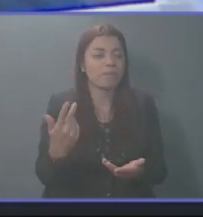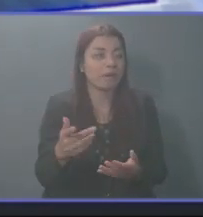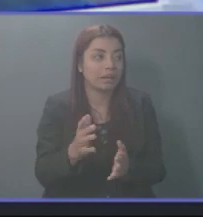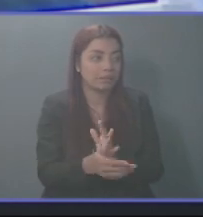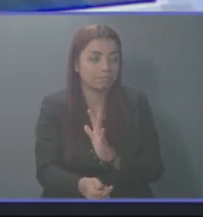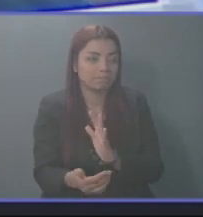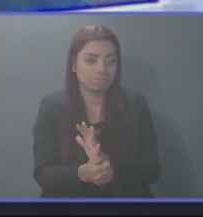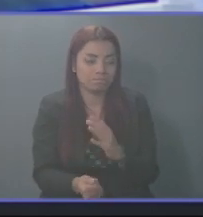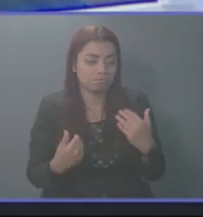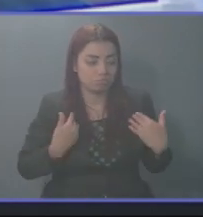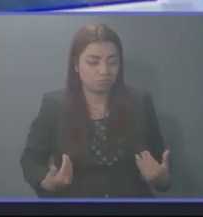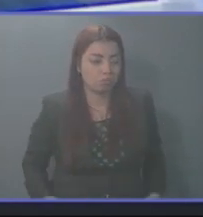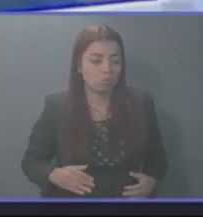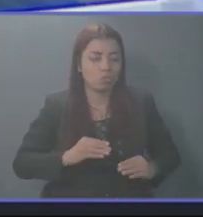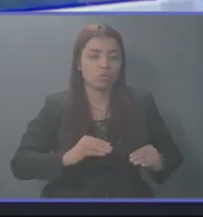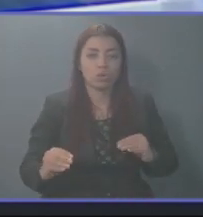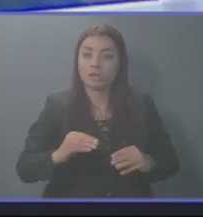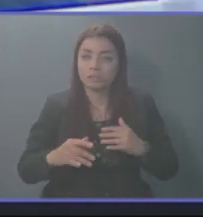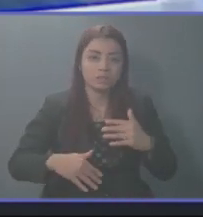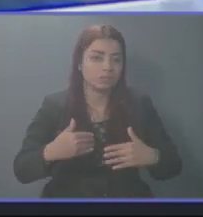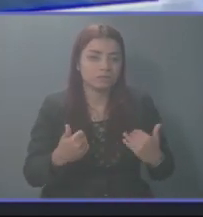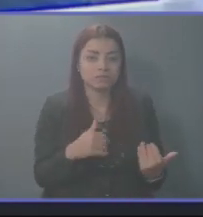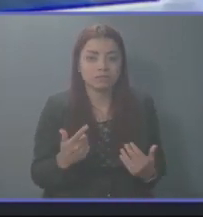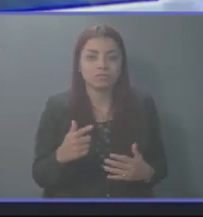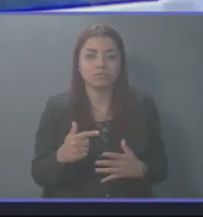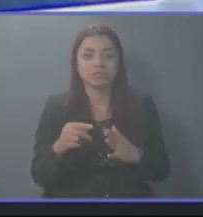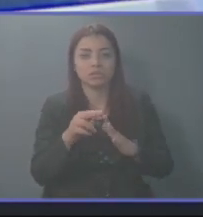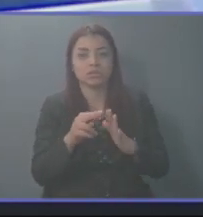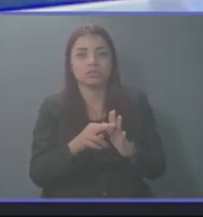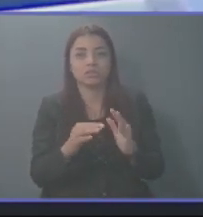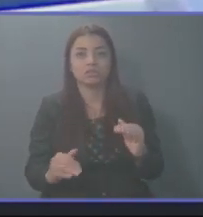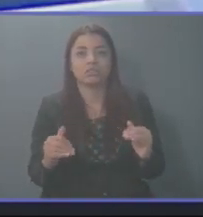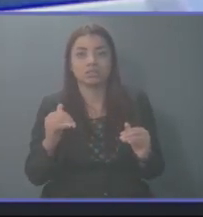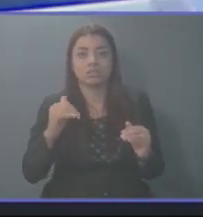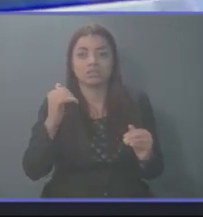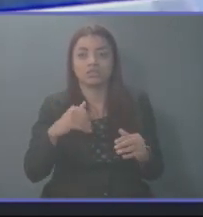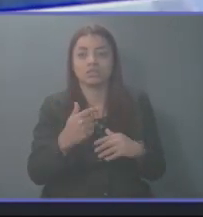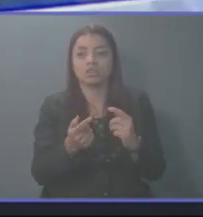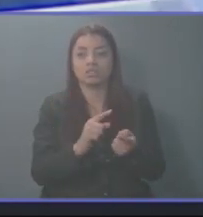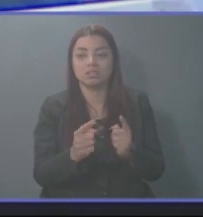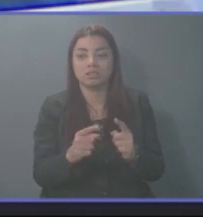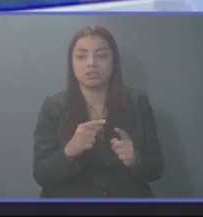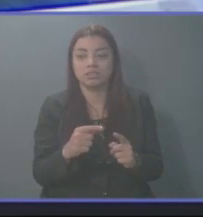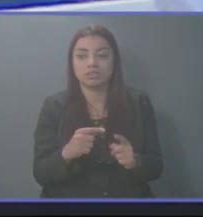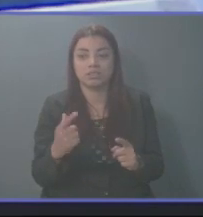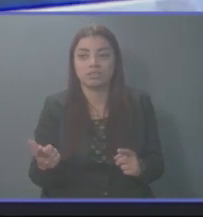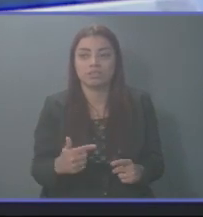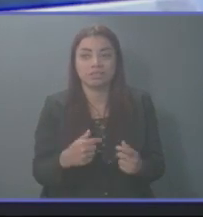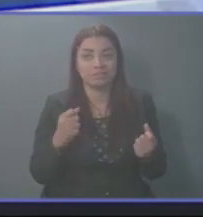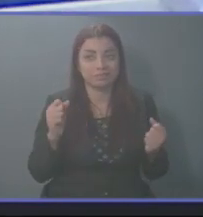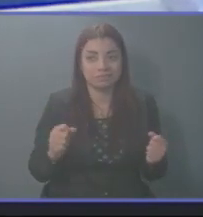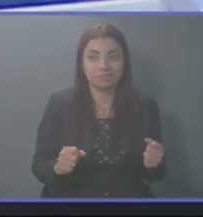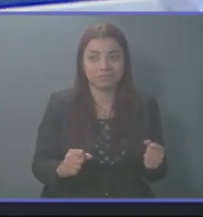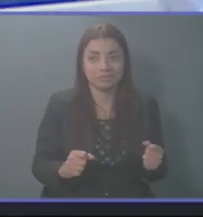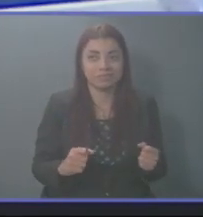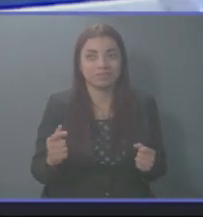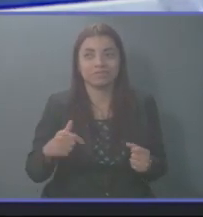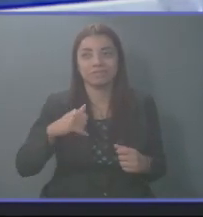habilidades psicomotrices, propiciando un adecuado nivel de las cualidades físicas fundamentales. Seleccionado